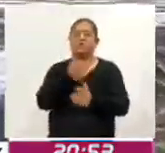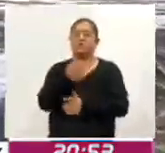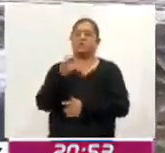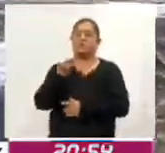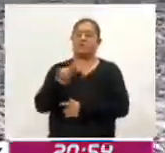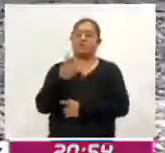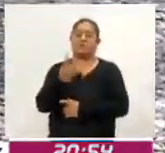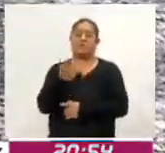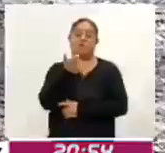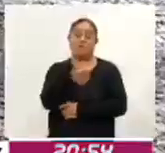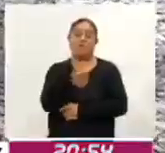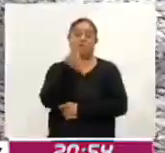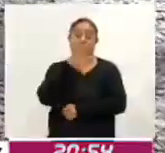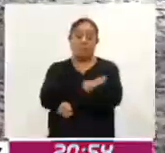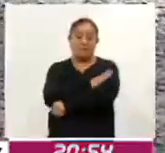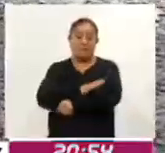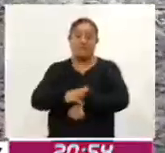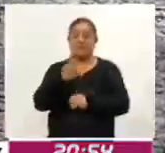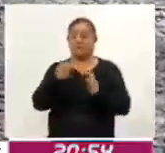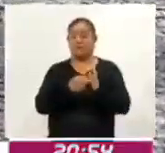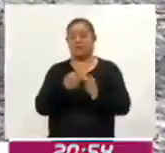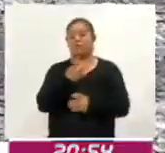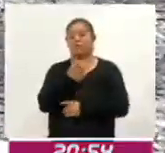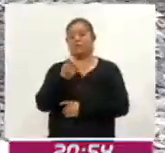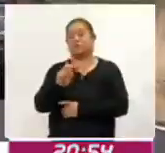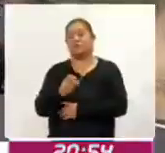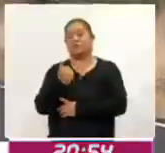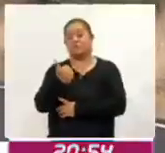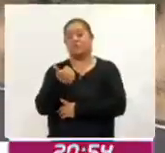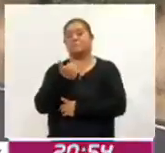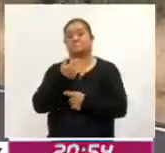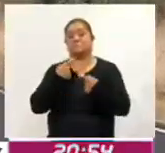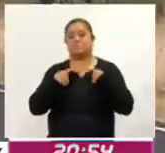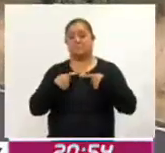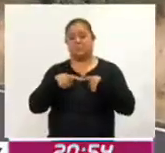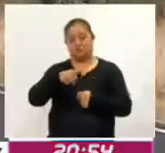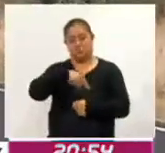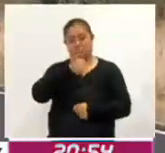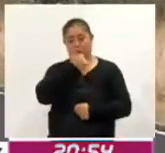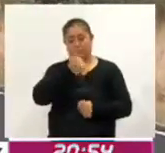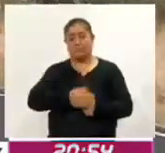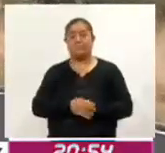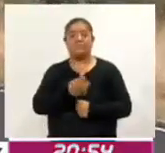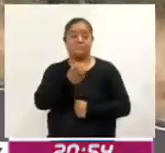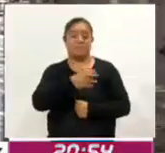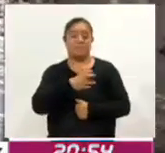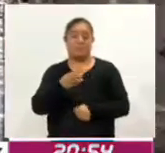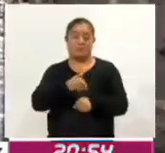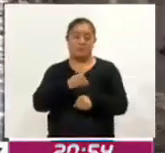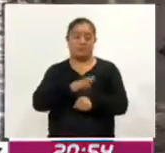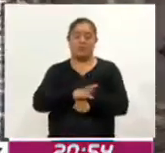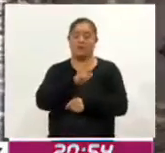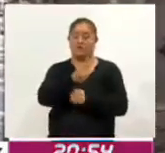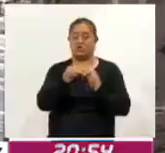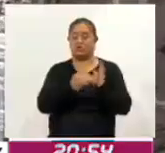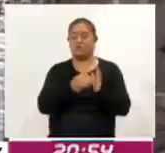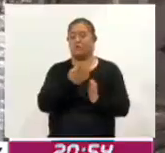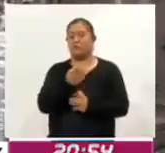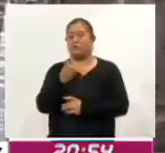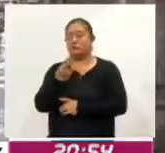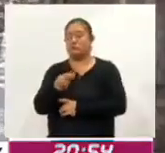pesos en beneficio de 2.236 habitantes. En esta vialidad se aplicaron 18.384